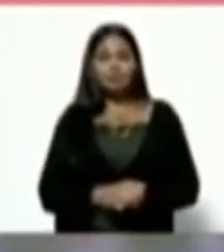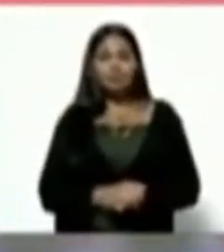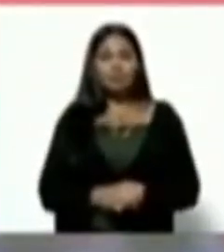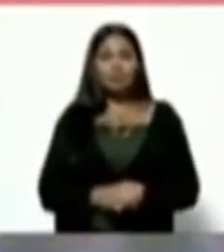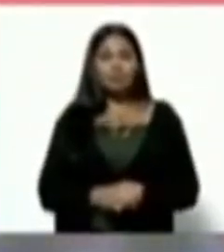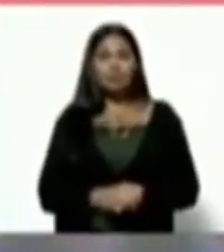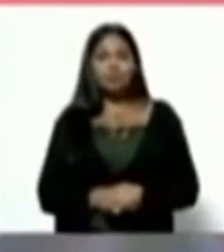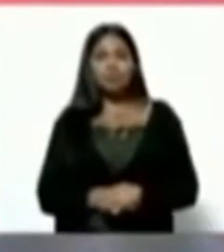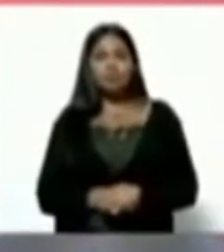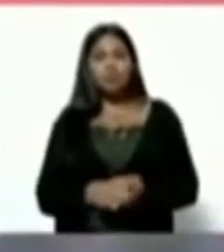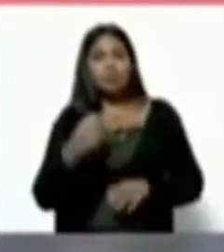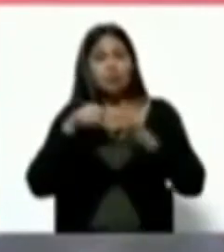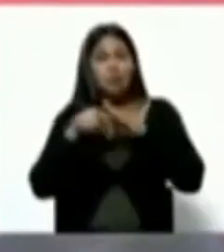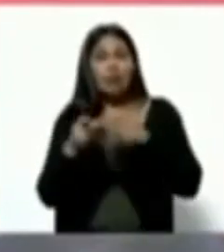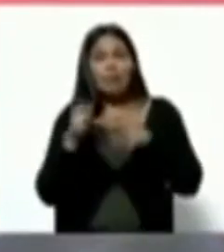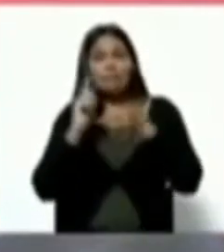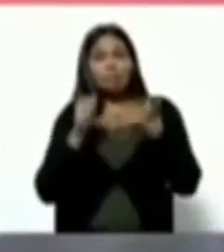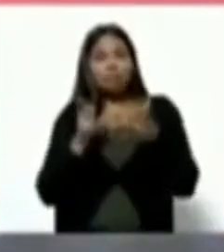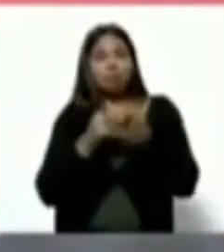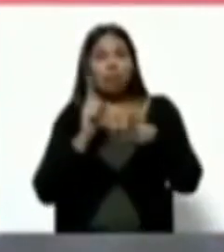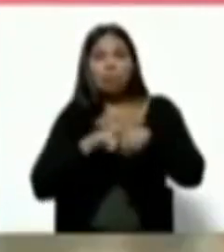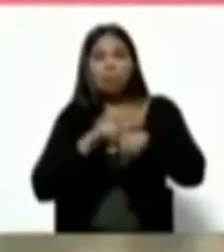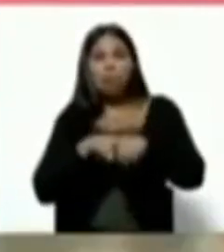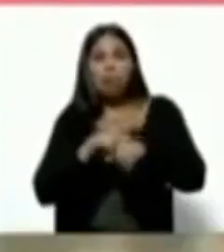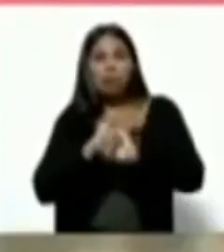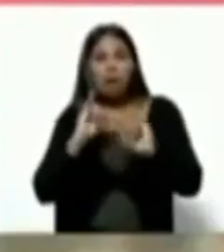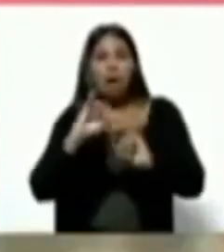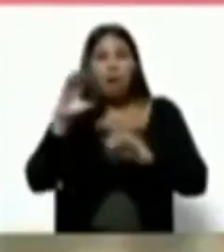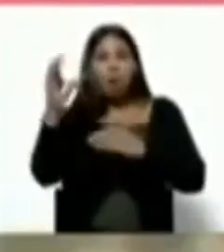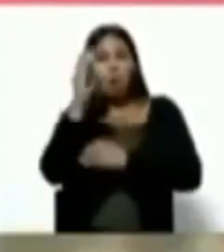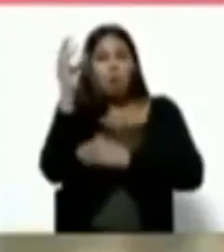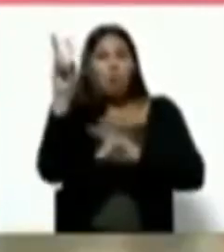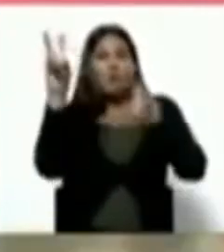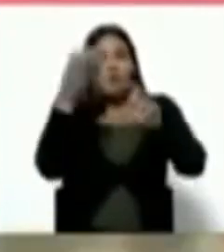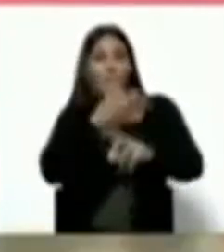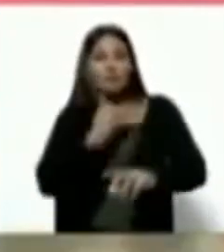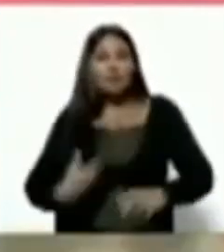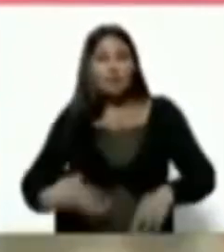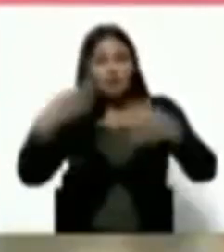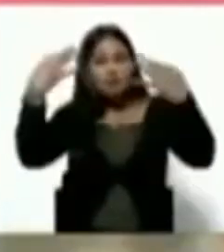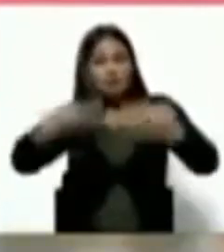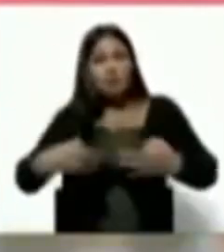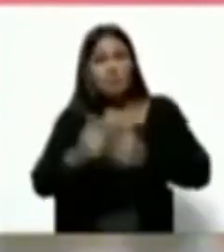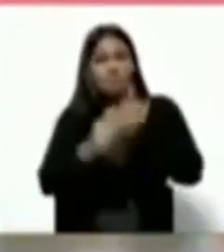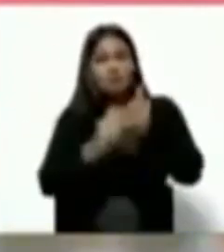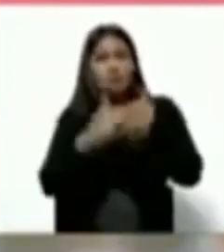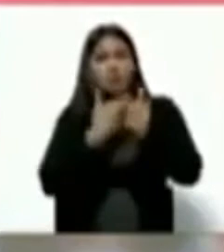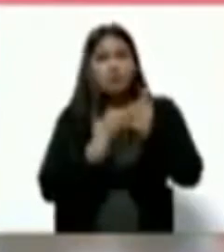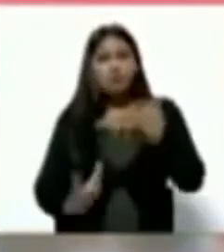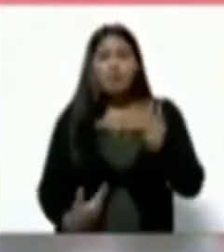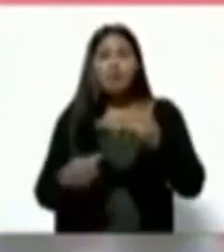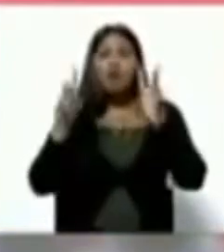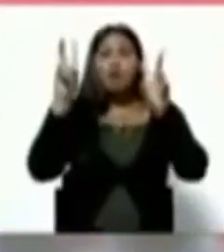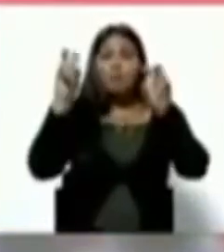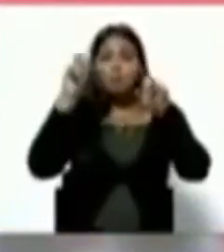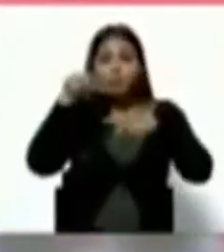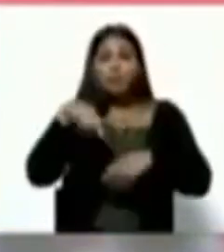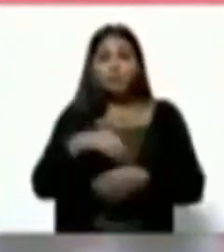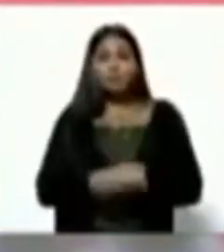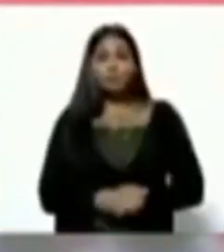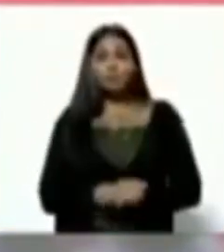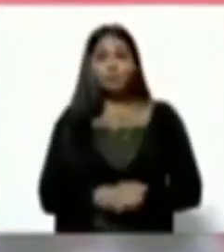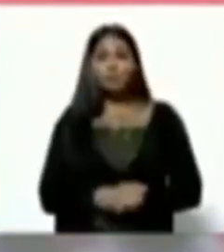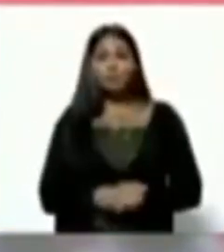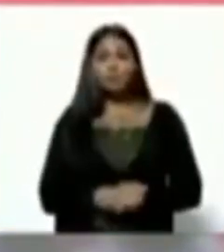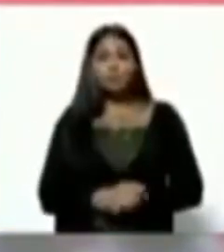Pues bien, dentro de pocas horas, Colombia tendrá un nuevo presidente y una vicepresidenta que han